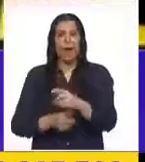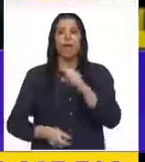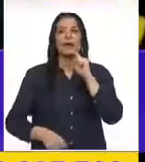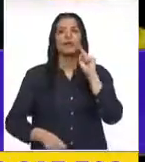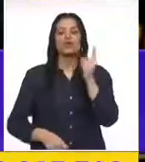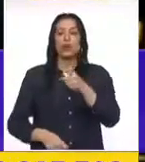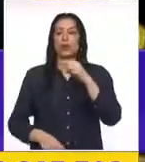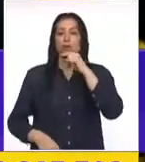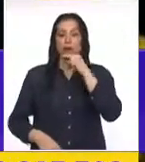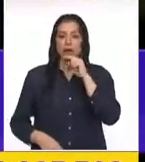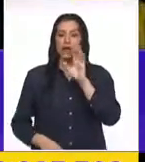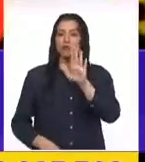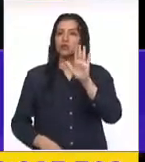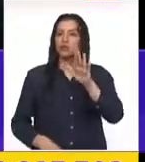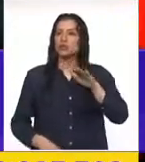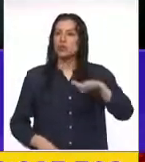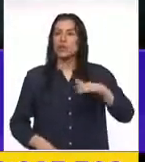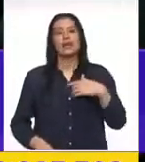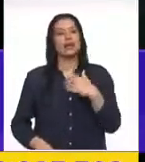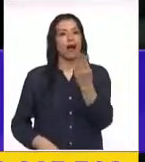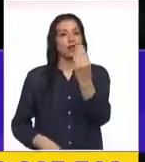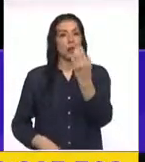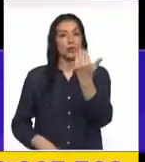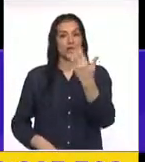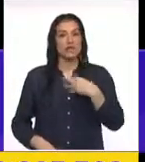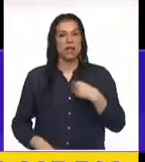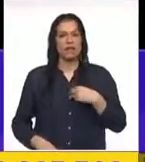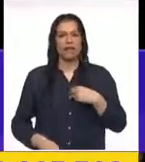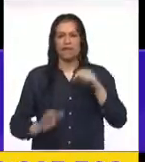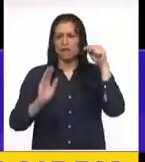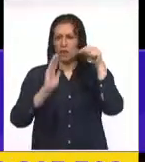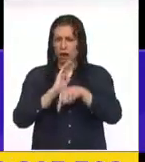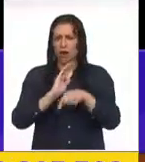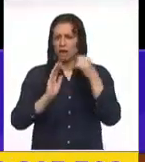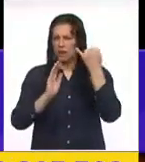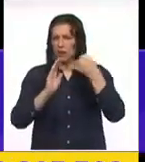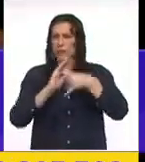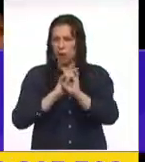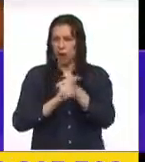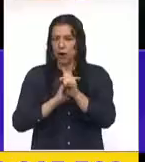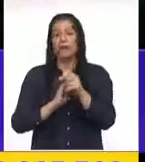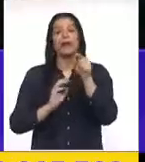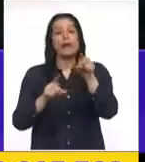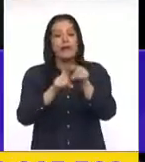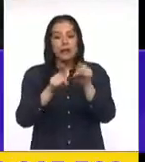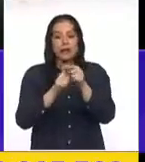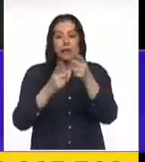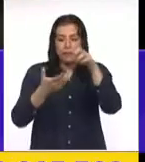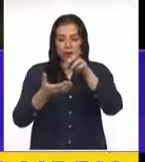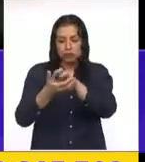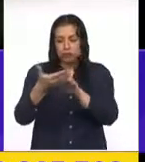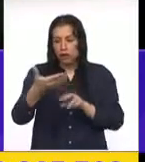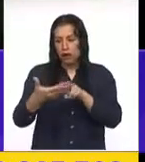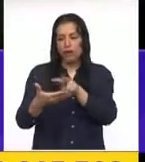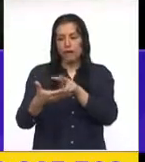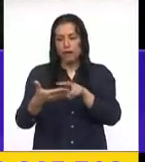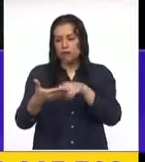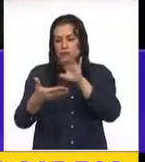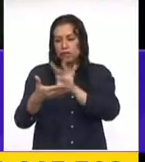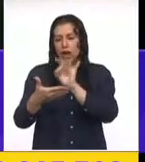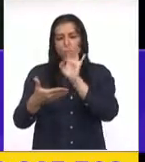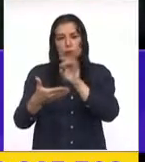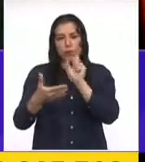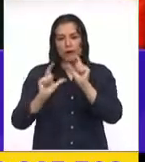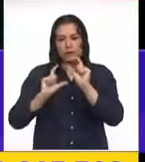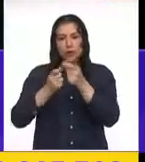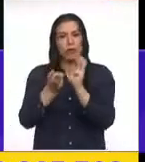15 y 14 años habían sido ultrajadas. El acusado fue detenido y en su celular y en los celulares de sus víctimas se encontró este